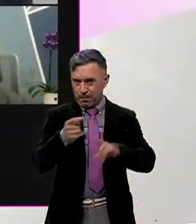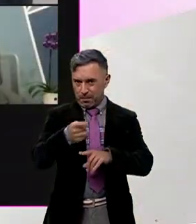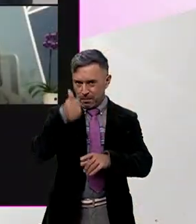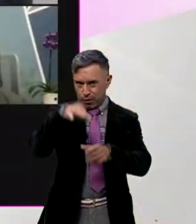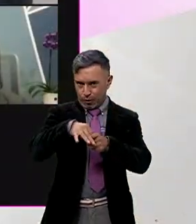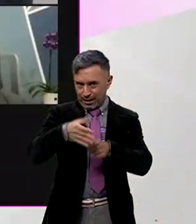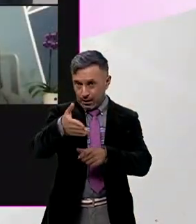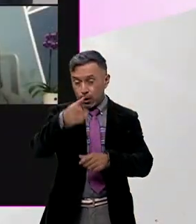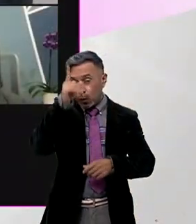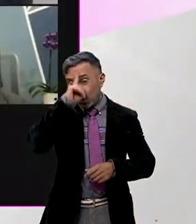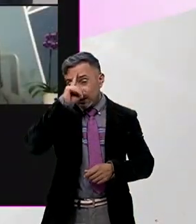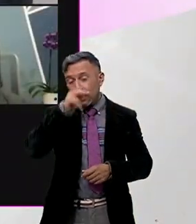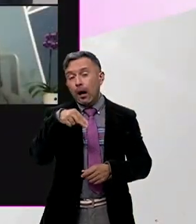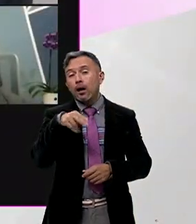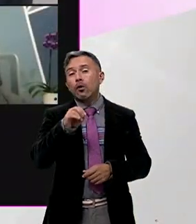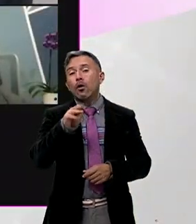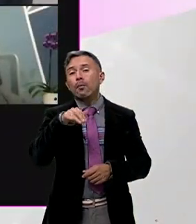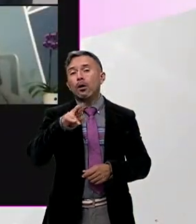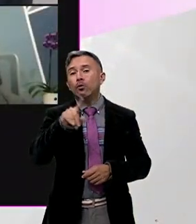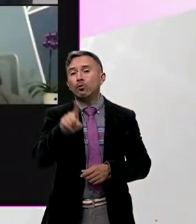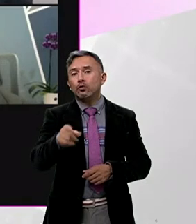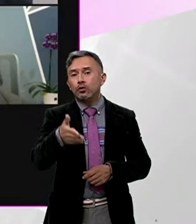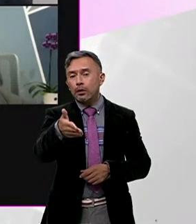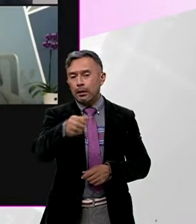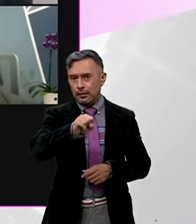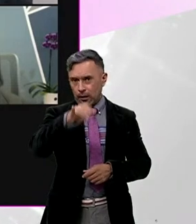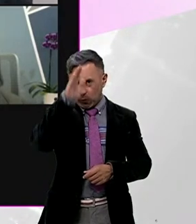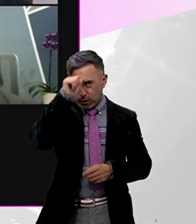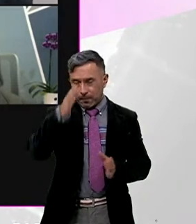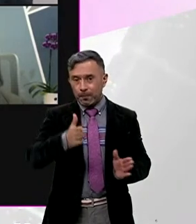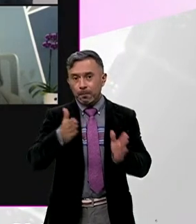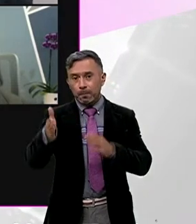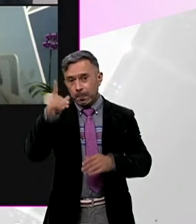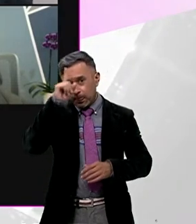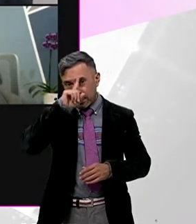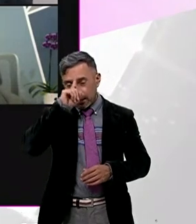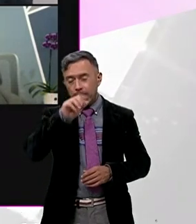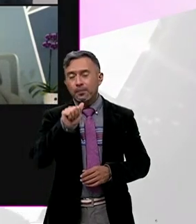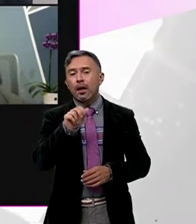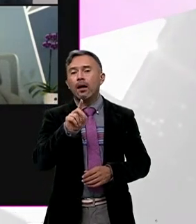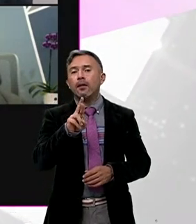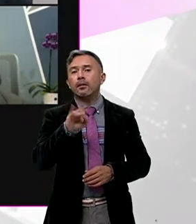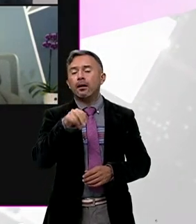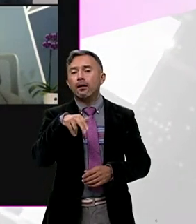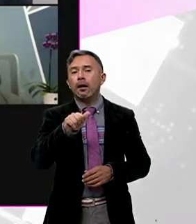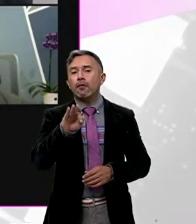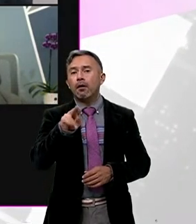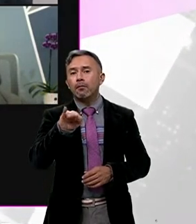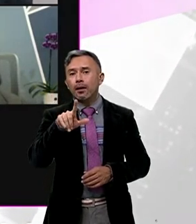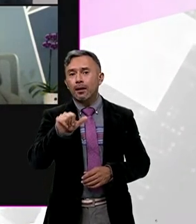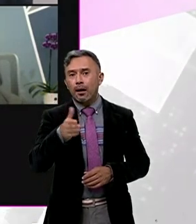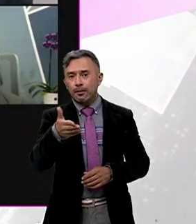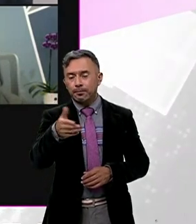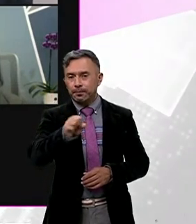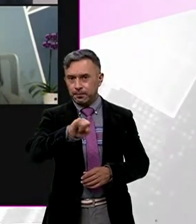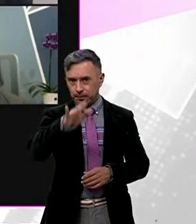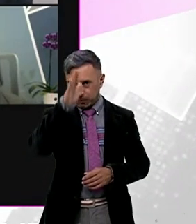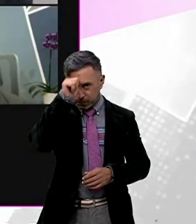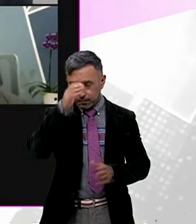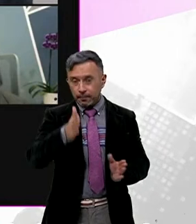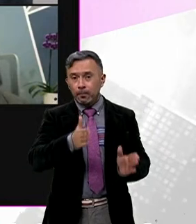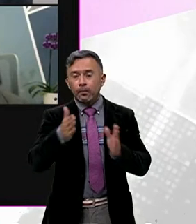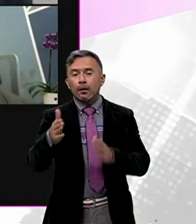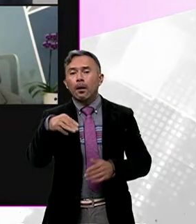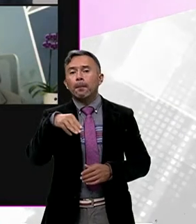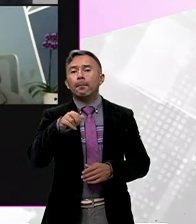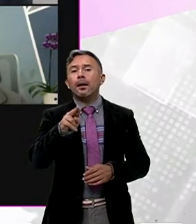cruz pasados consejera adriana favela a favor consejero